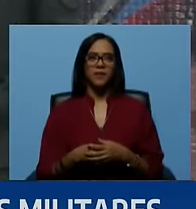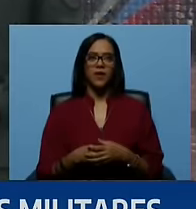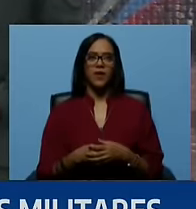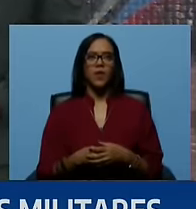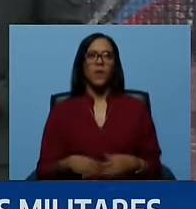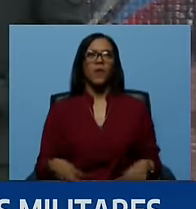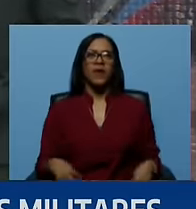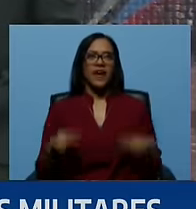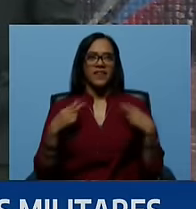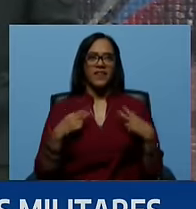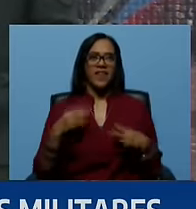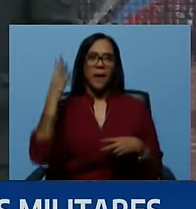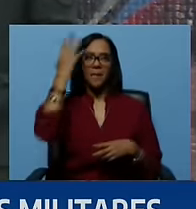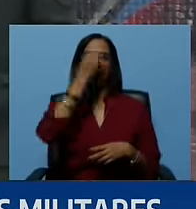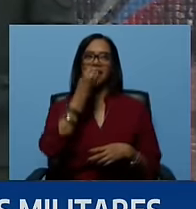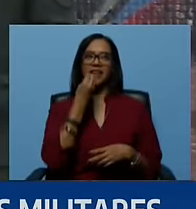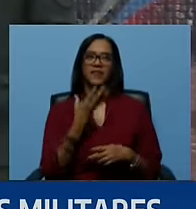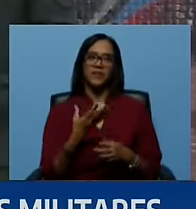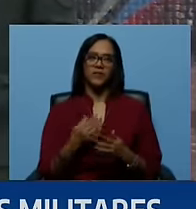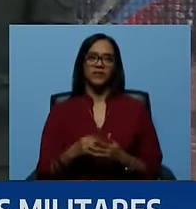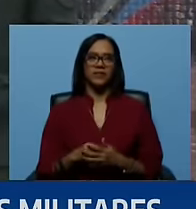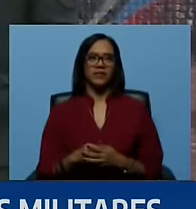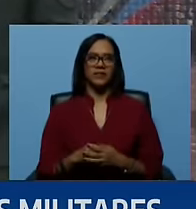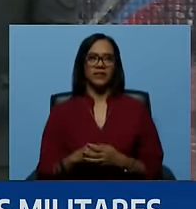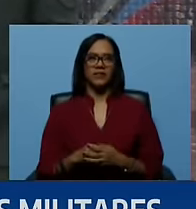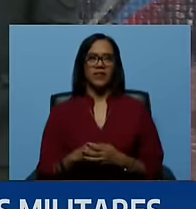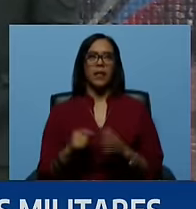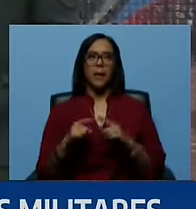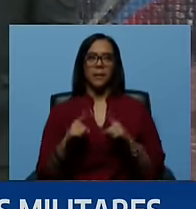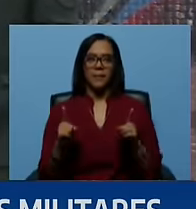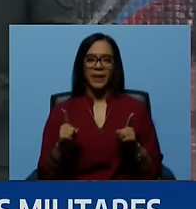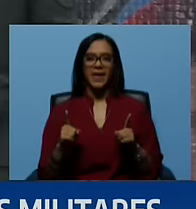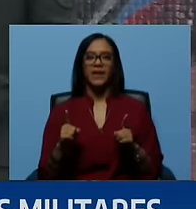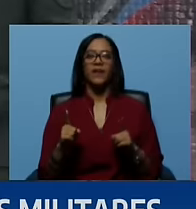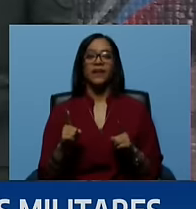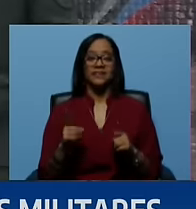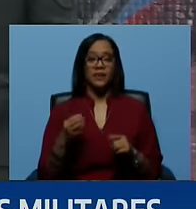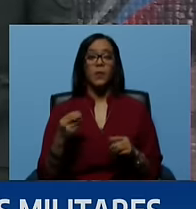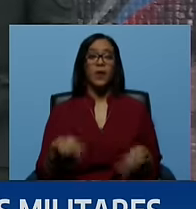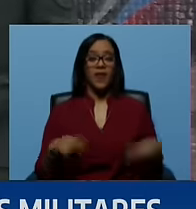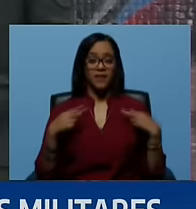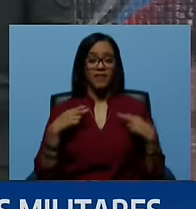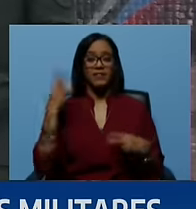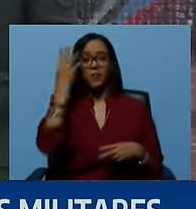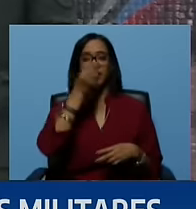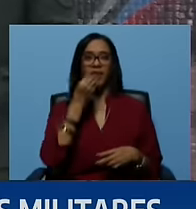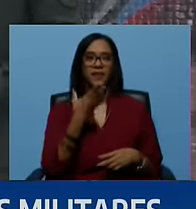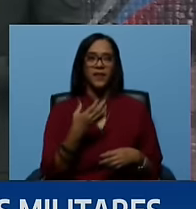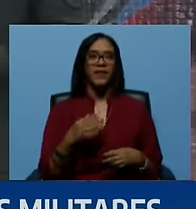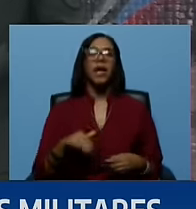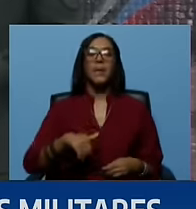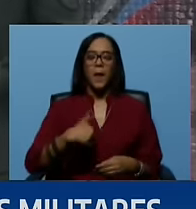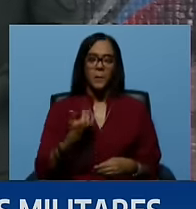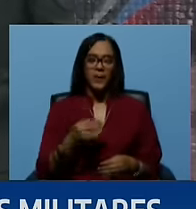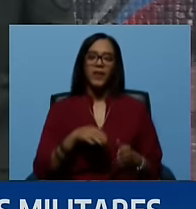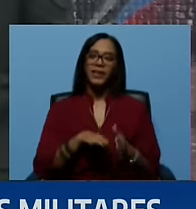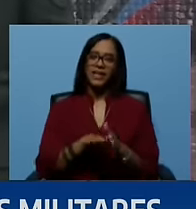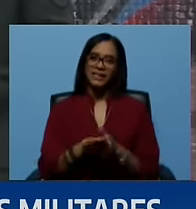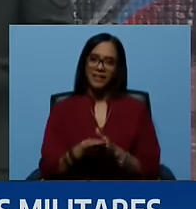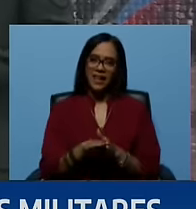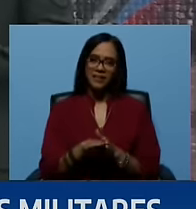vida maravillosa pero si ha sido maravillosa la vida que hemos podido